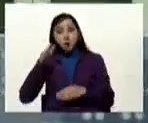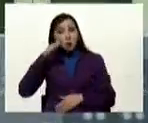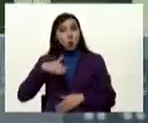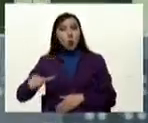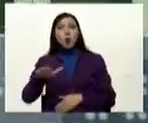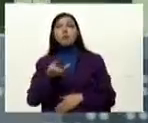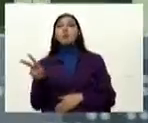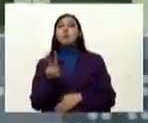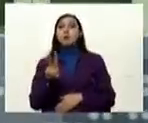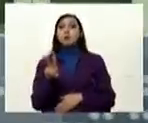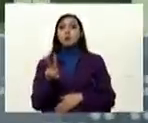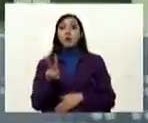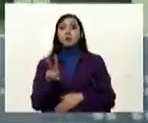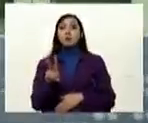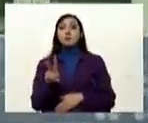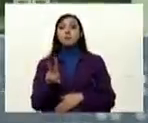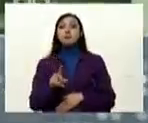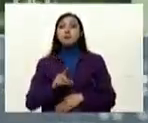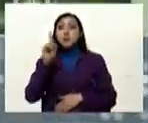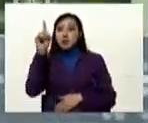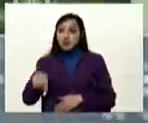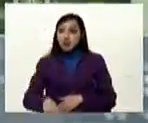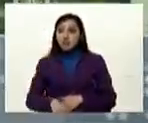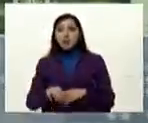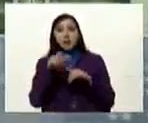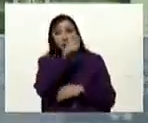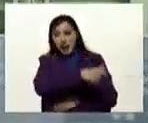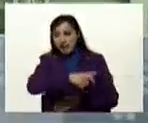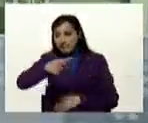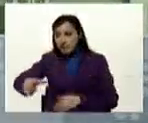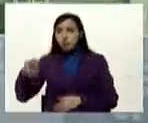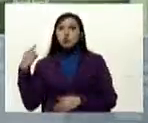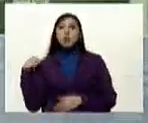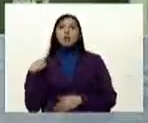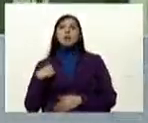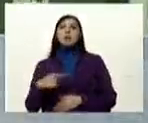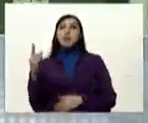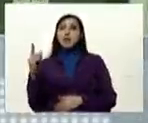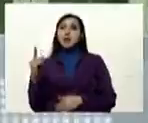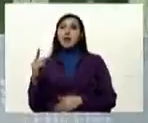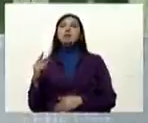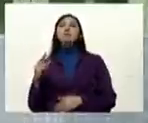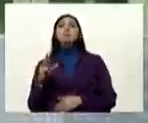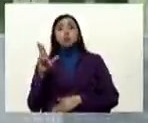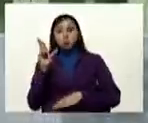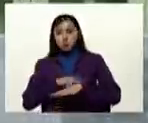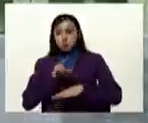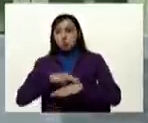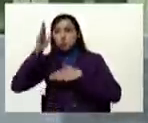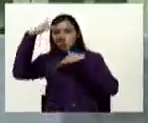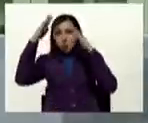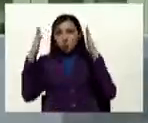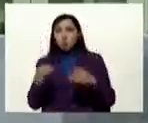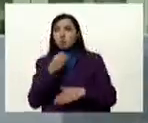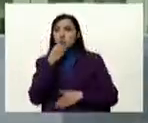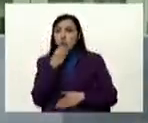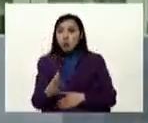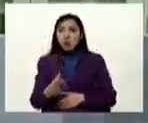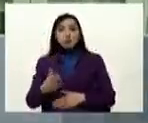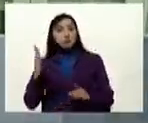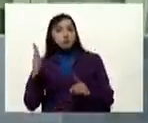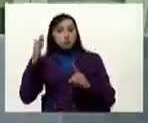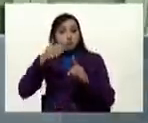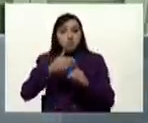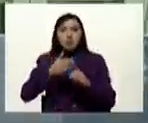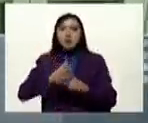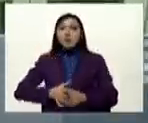de Venezuela. Y que el pueblo de Venezuela cuente con él con confianza. Esa es nuestra meta mayor, la